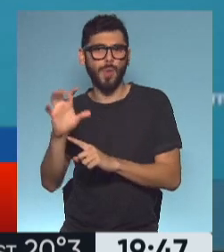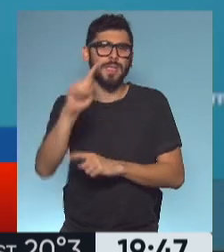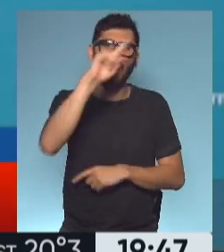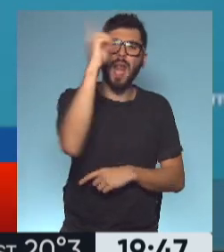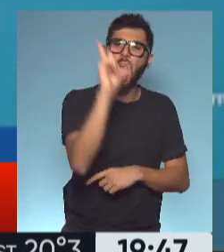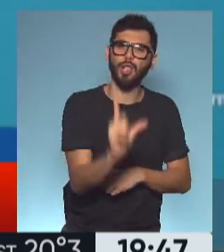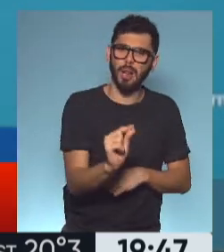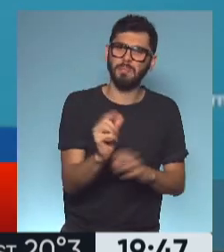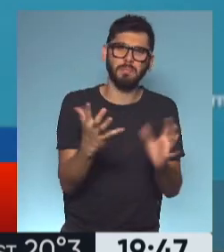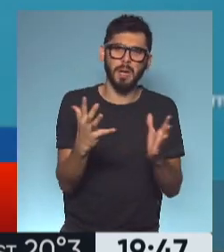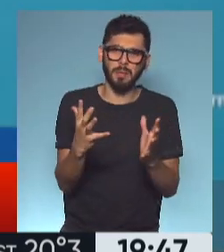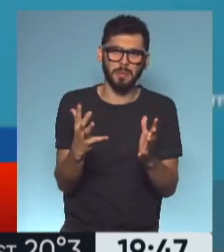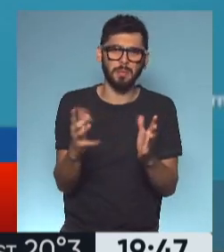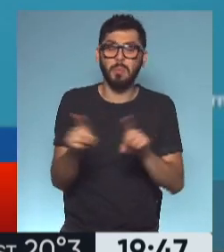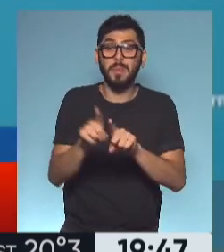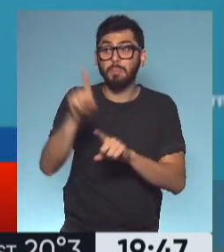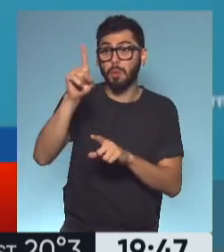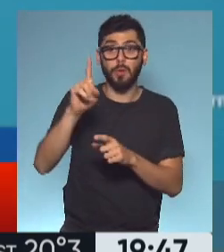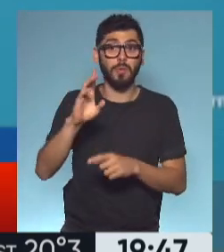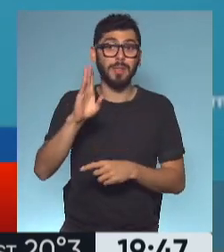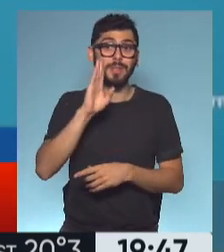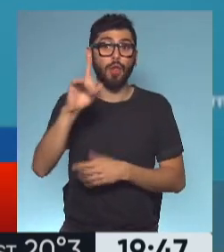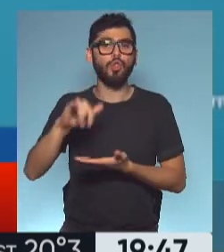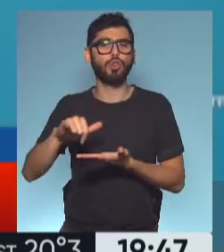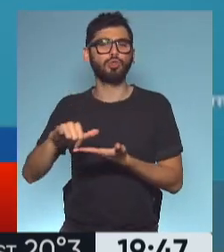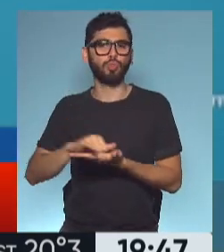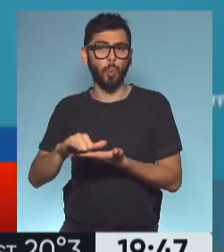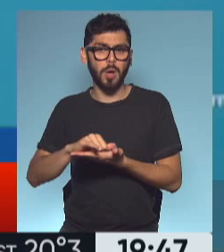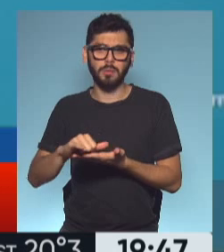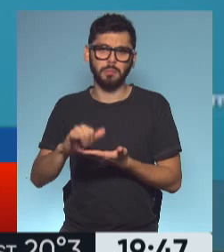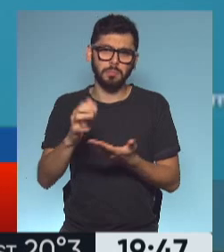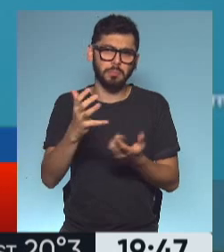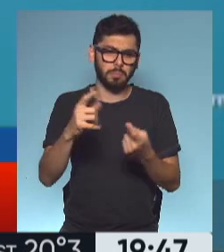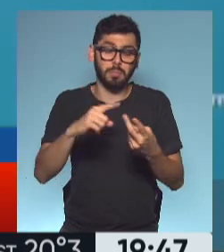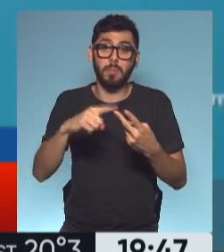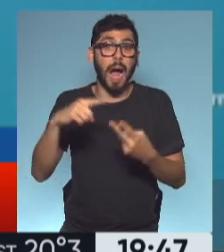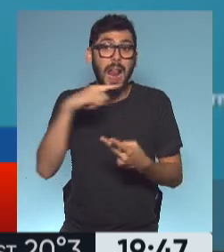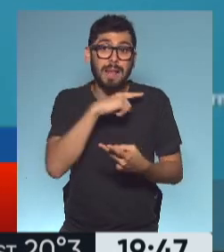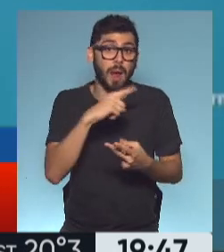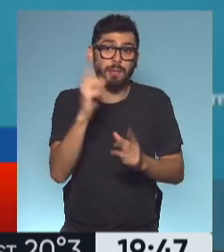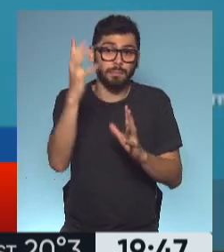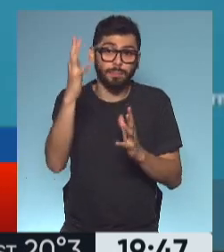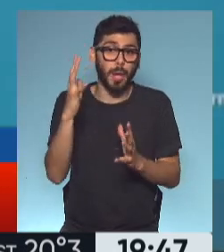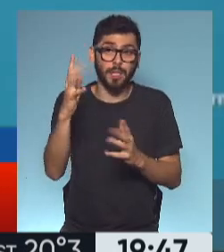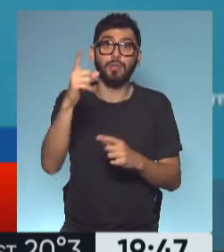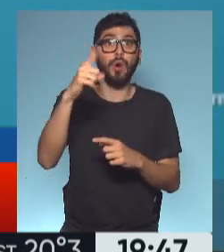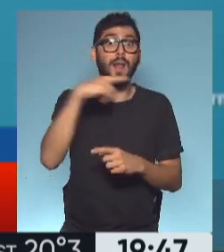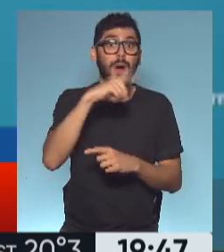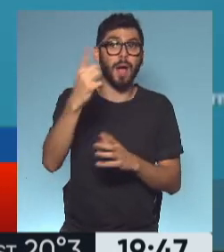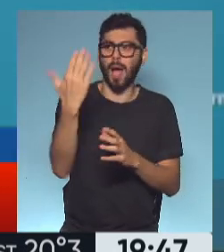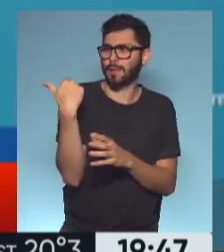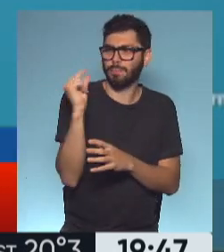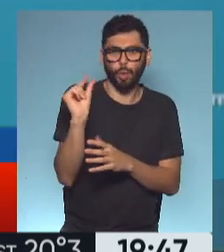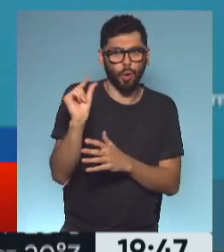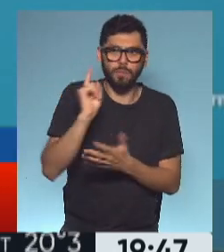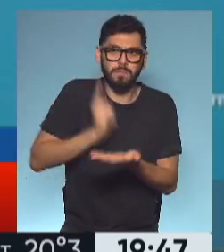que aplicó la ciudad de Nueva York o que aplicó mismo Alemania en los últimos días, así que